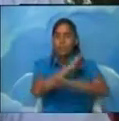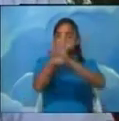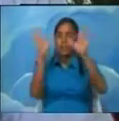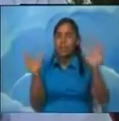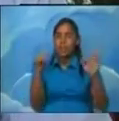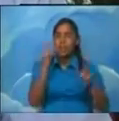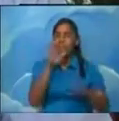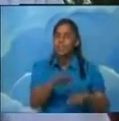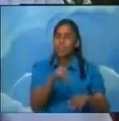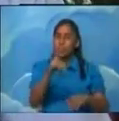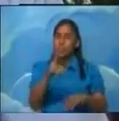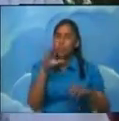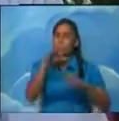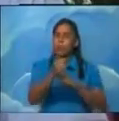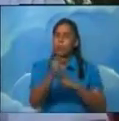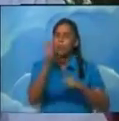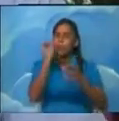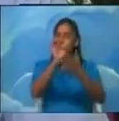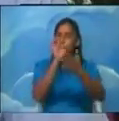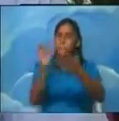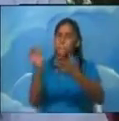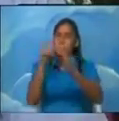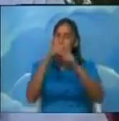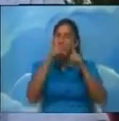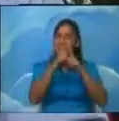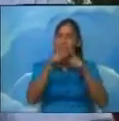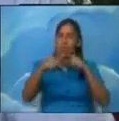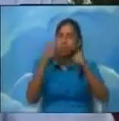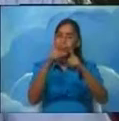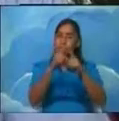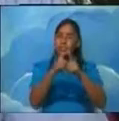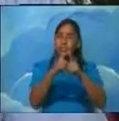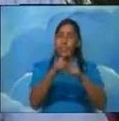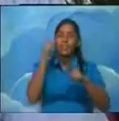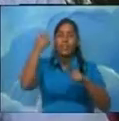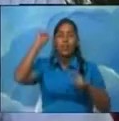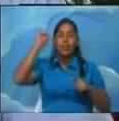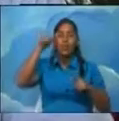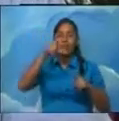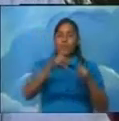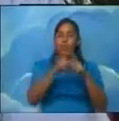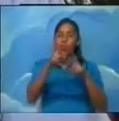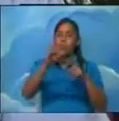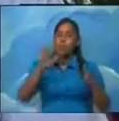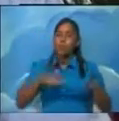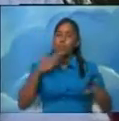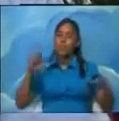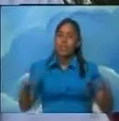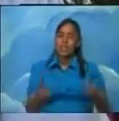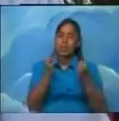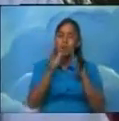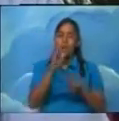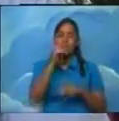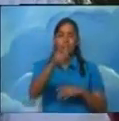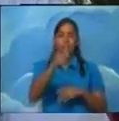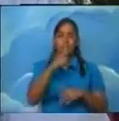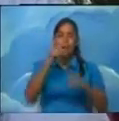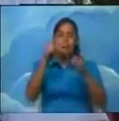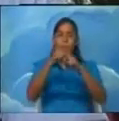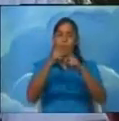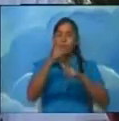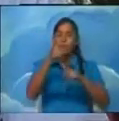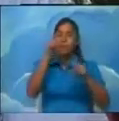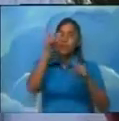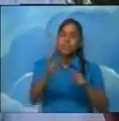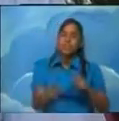mañana? ¿Está usted tomando apunte palabra tras palabra? Recuerde que esta palabra lo puede salvar a usted. Es la palabra que va a